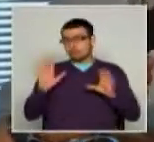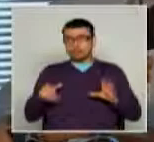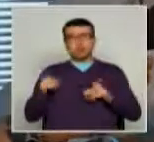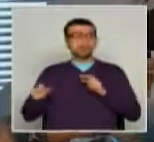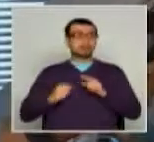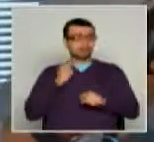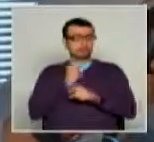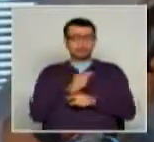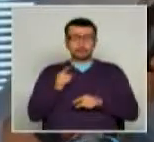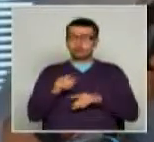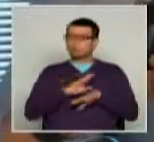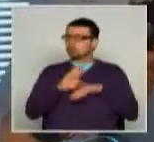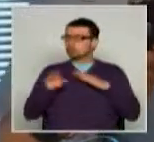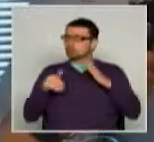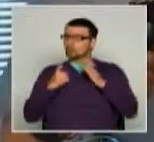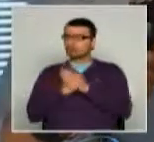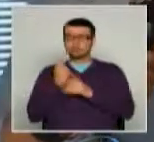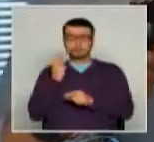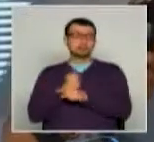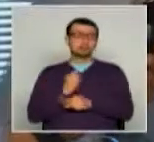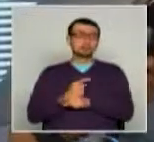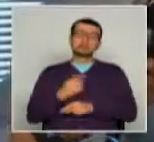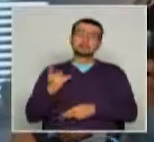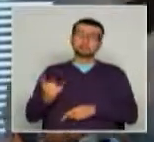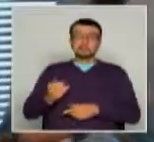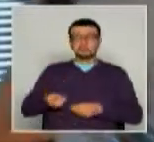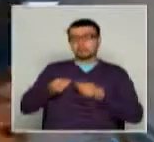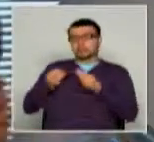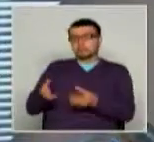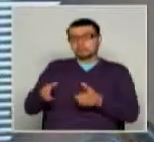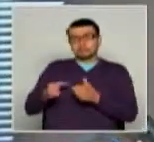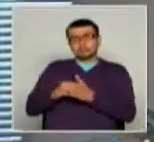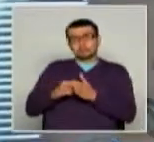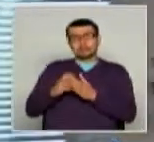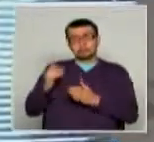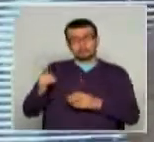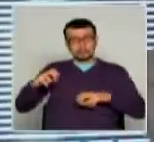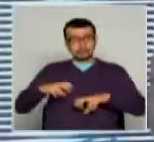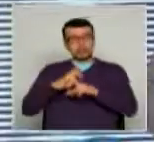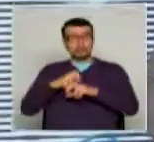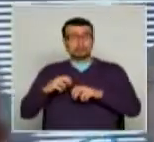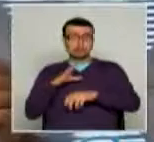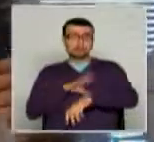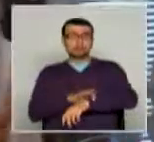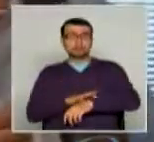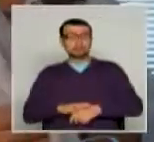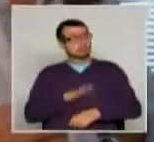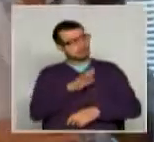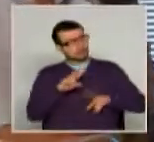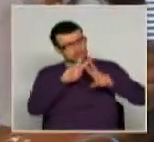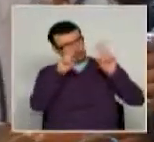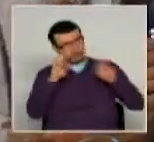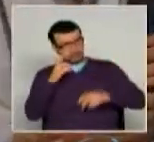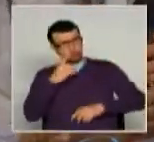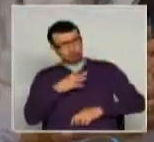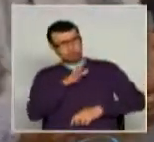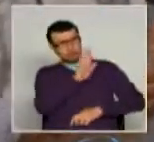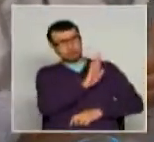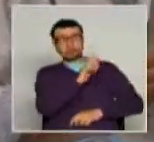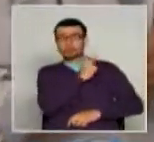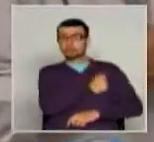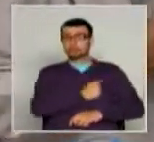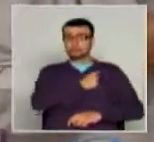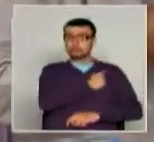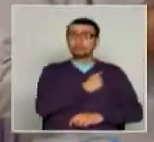aplicación de todos los complementos que realizamos acá en el parque. Bueno, entonces, como el tema es de dolor, vamos a ir a este corte de comerciales para que